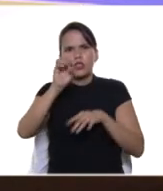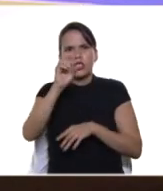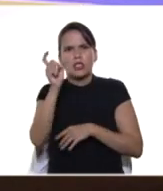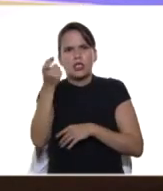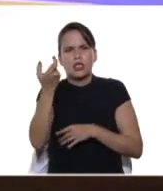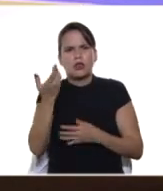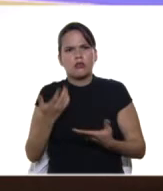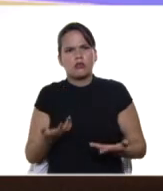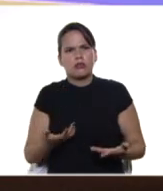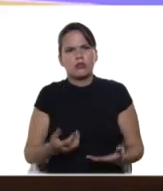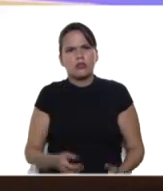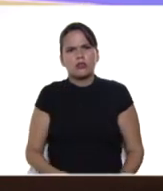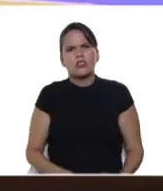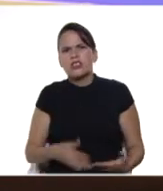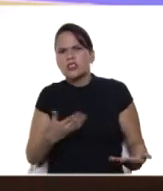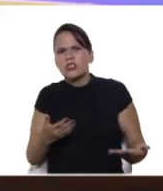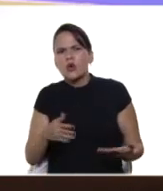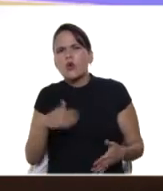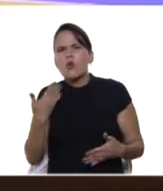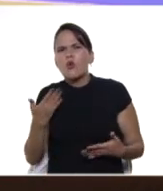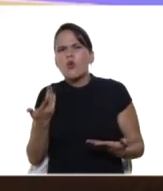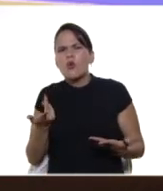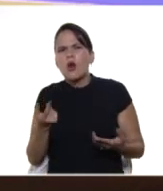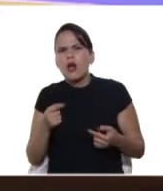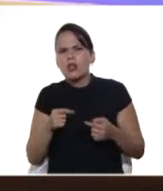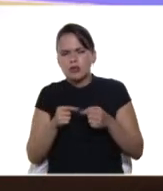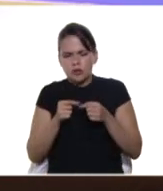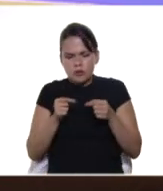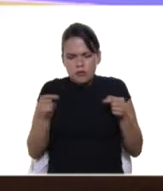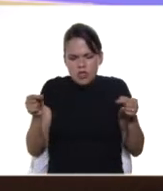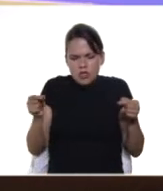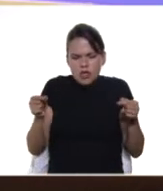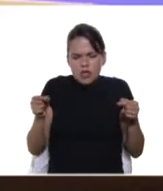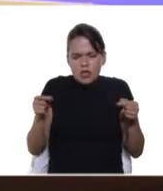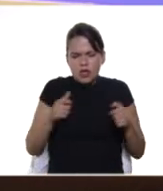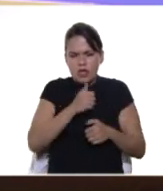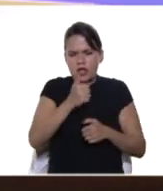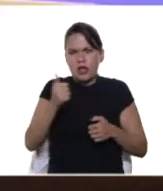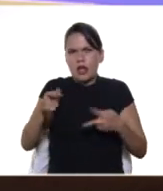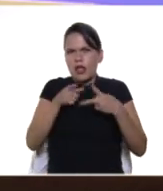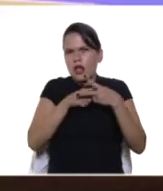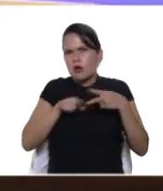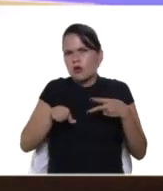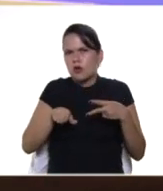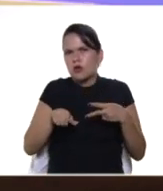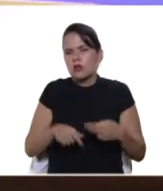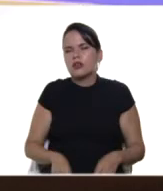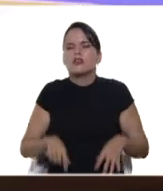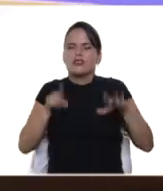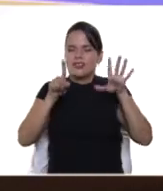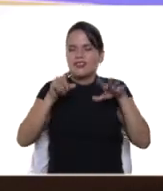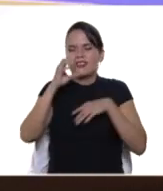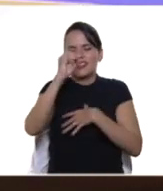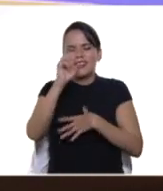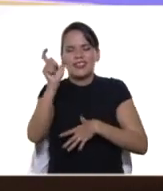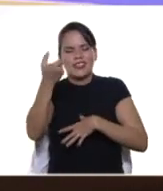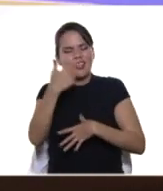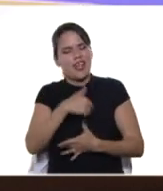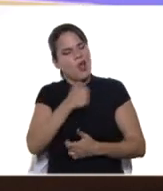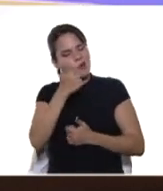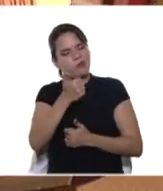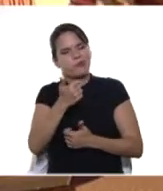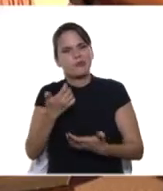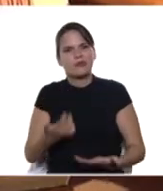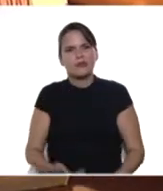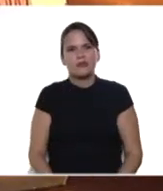así, ¿cuánto mide cada ángulo? Vamos a ver. 60 grados.